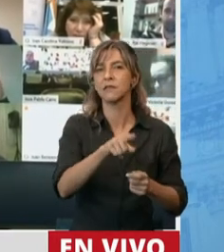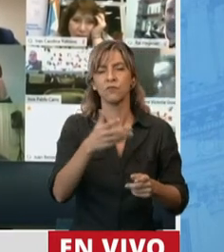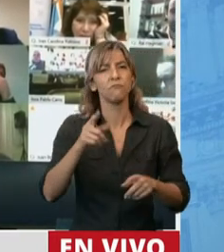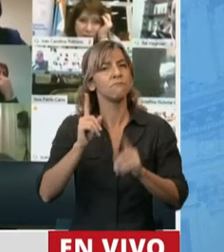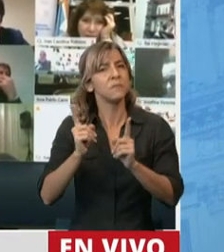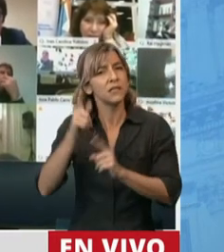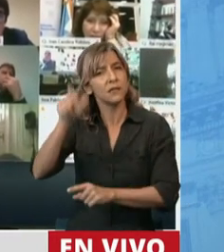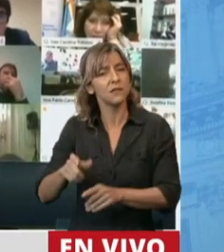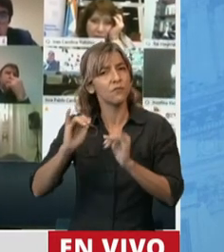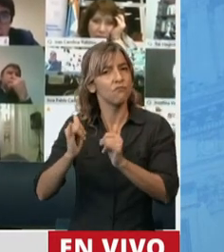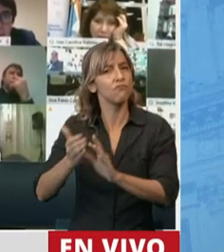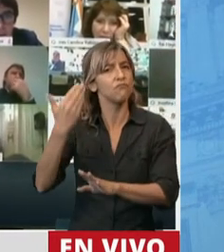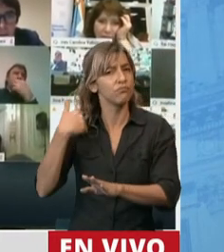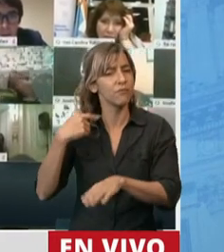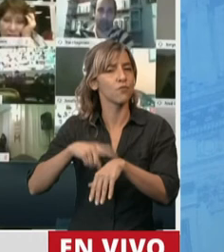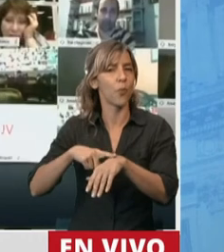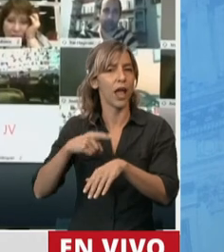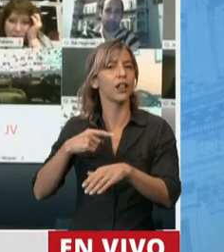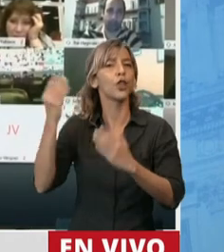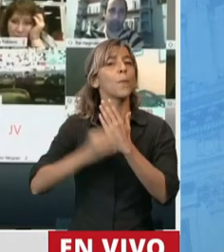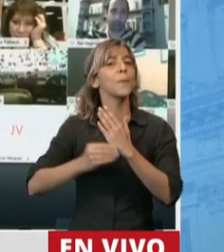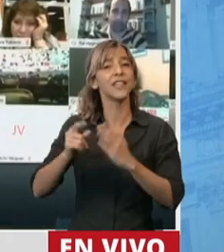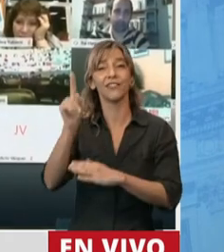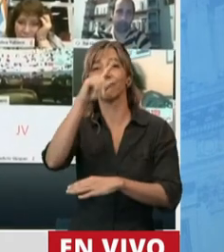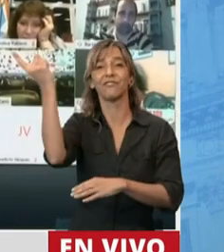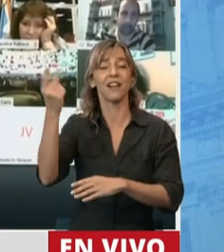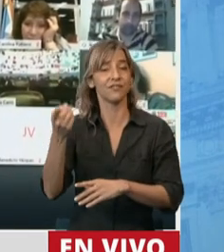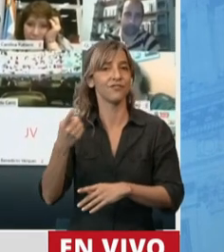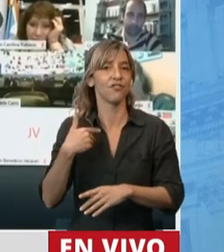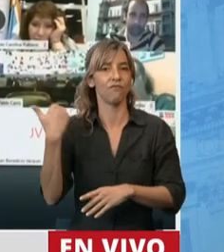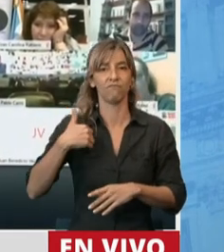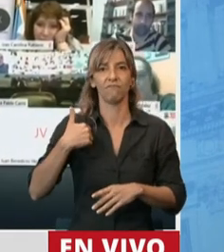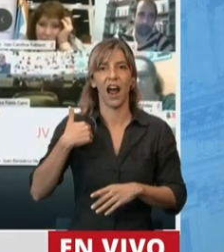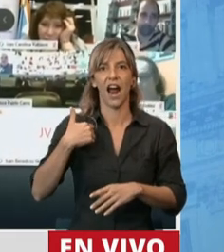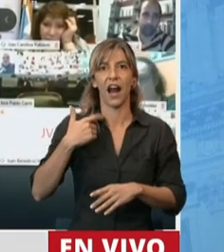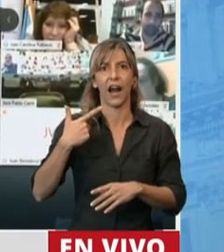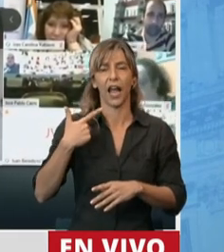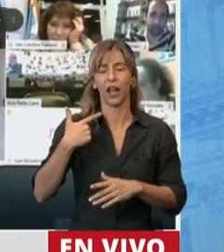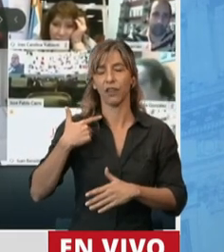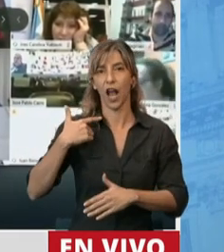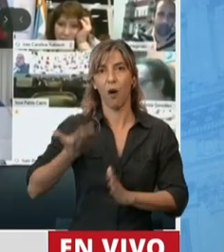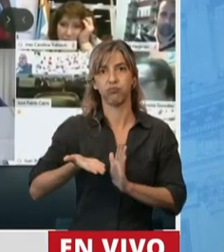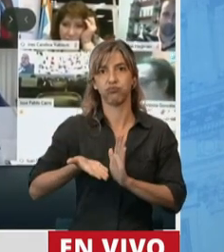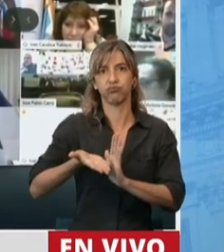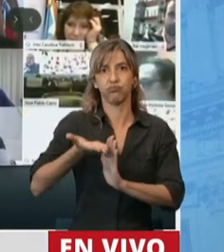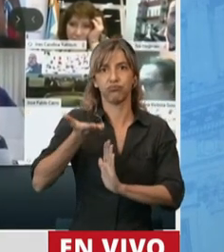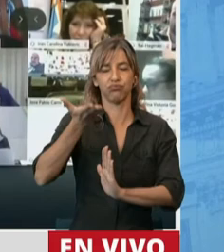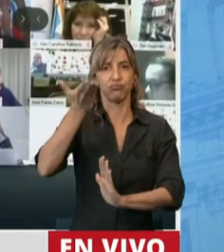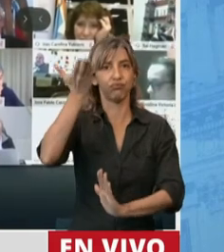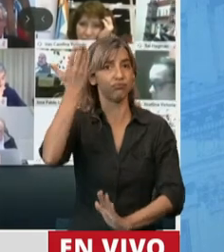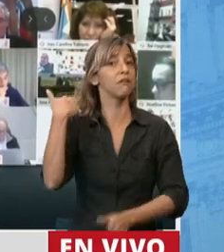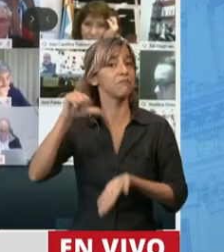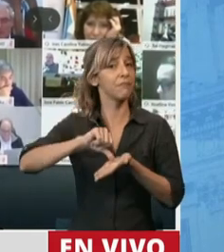el 2003, ya como ministro de la Nación, puso a la Argentina a la vanguardia a nivel internacional, siendo nuestro país uno de los